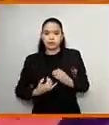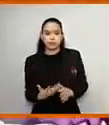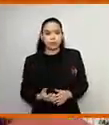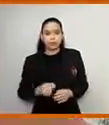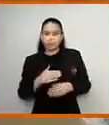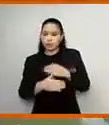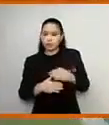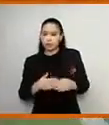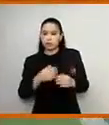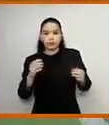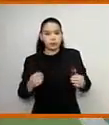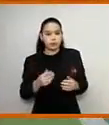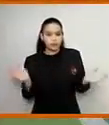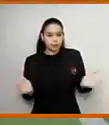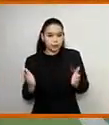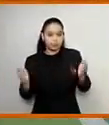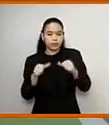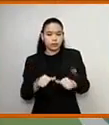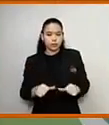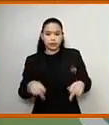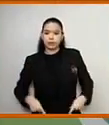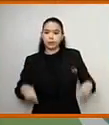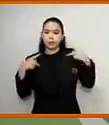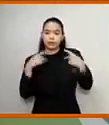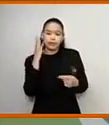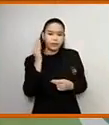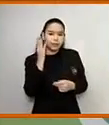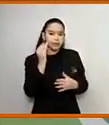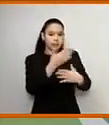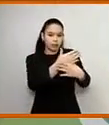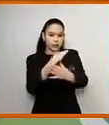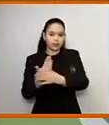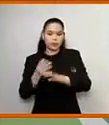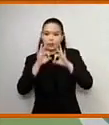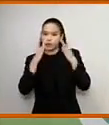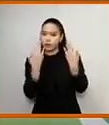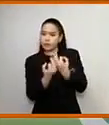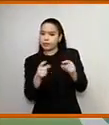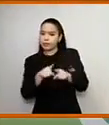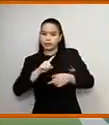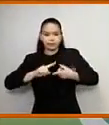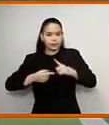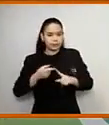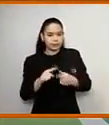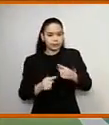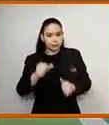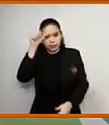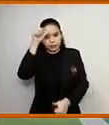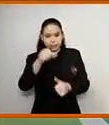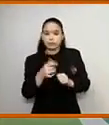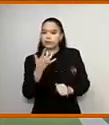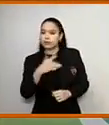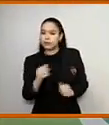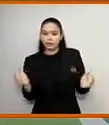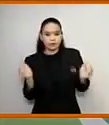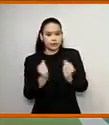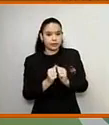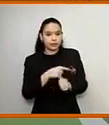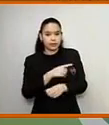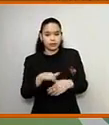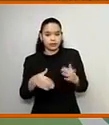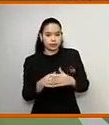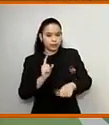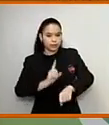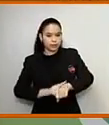jugador, seguimos animándote, no dejes de vivir la experiencia de compartir en familia y amigos. Recuerda que la suerte te acompaña en